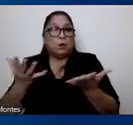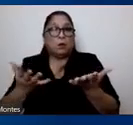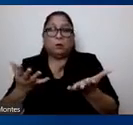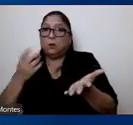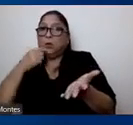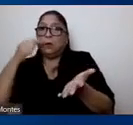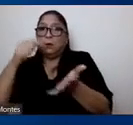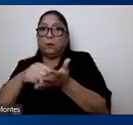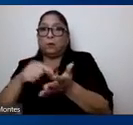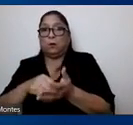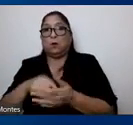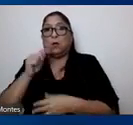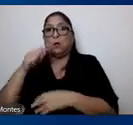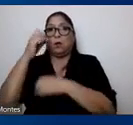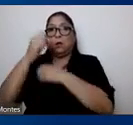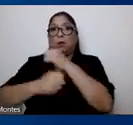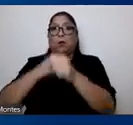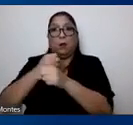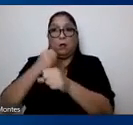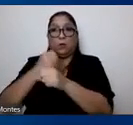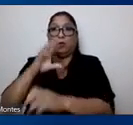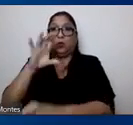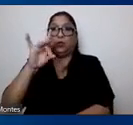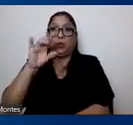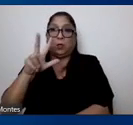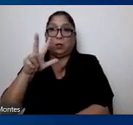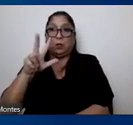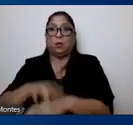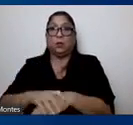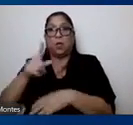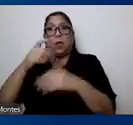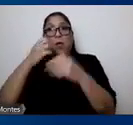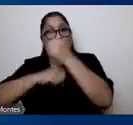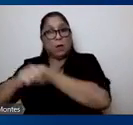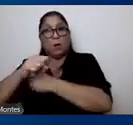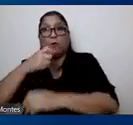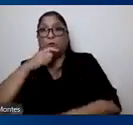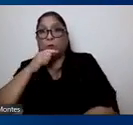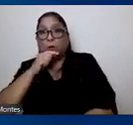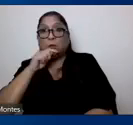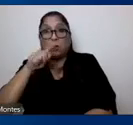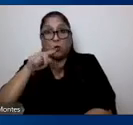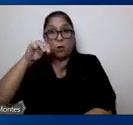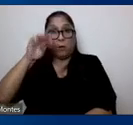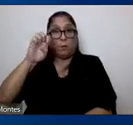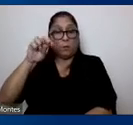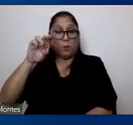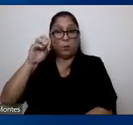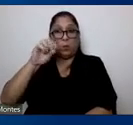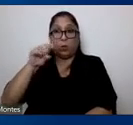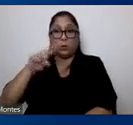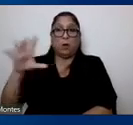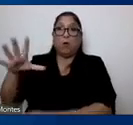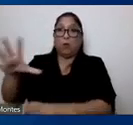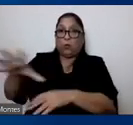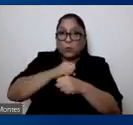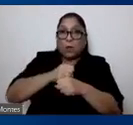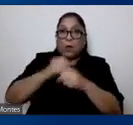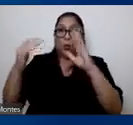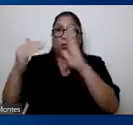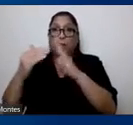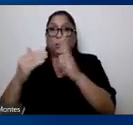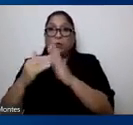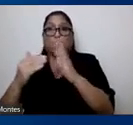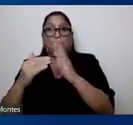año 83, el hijo de la señora Mendoza fue detenido, fue sacado de su casa por miembros de